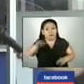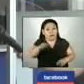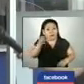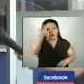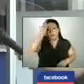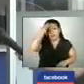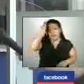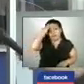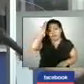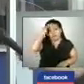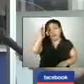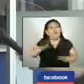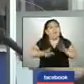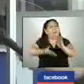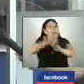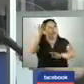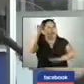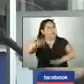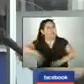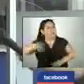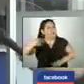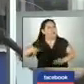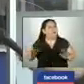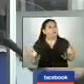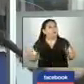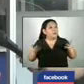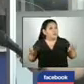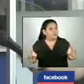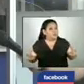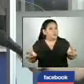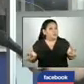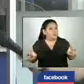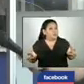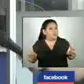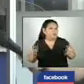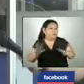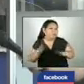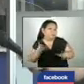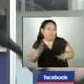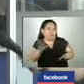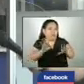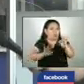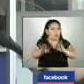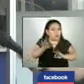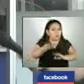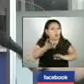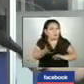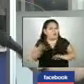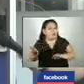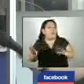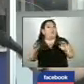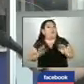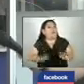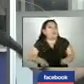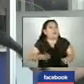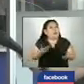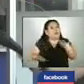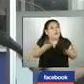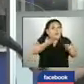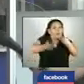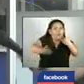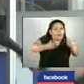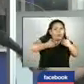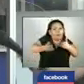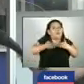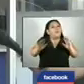comprenderán, el incremento de precios se puede generar a partir de ciertos factores o ciertas situaciones que pueden ser justificadas.